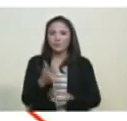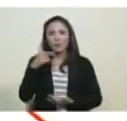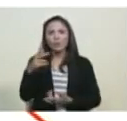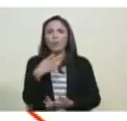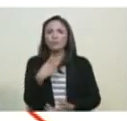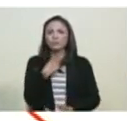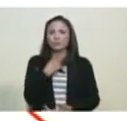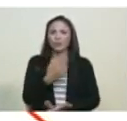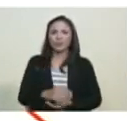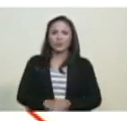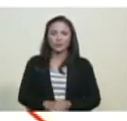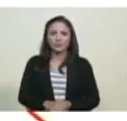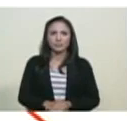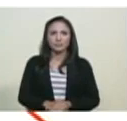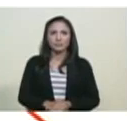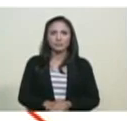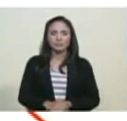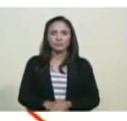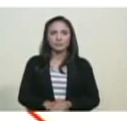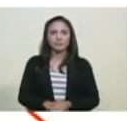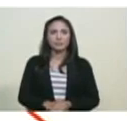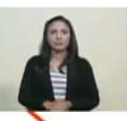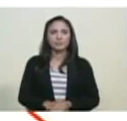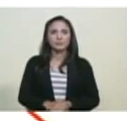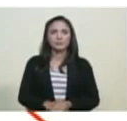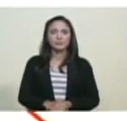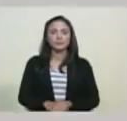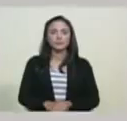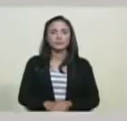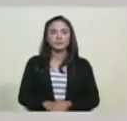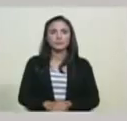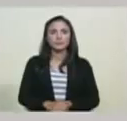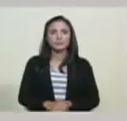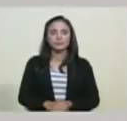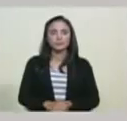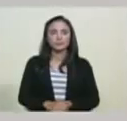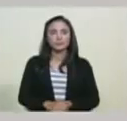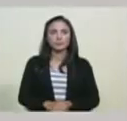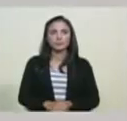cobarde, asesino. Osman Alexis Delgado Taboski.